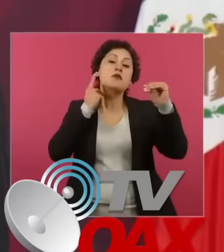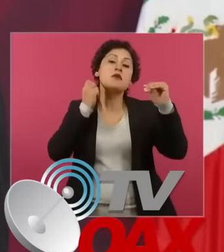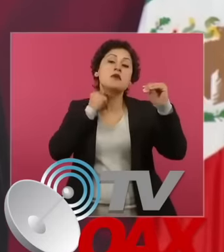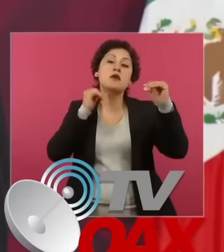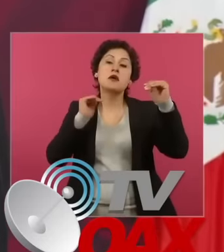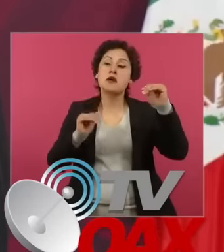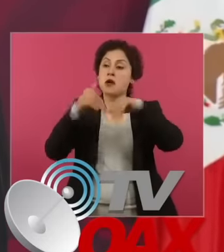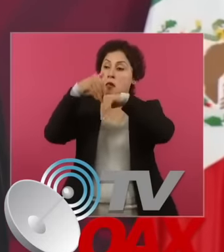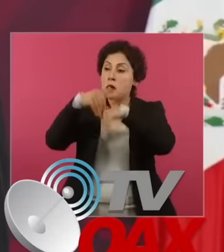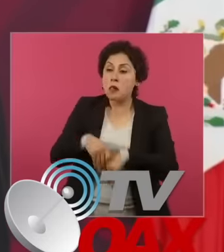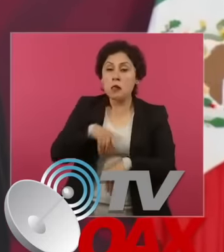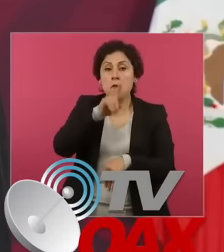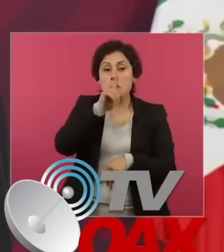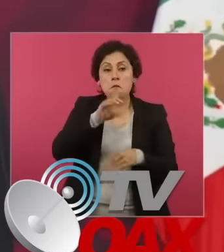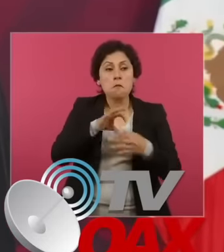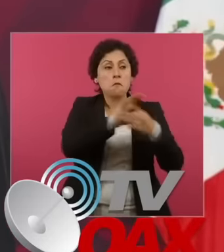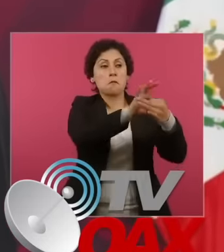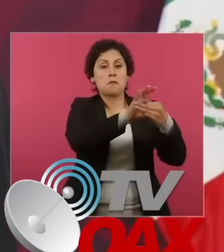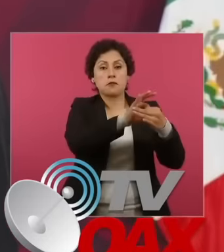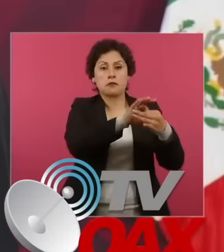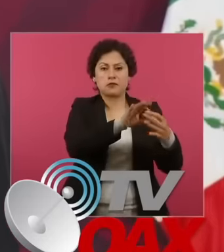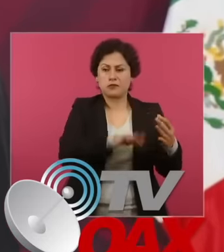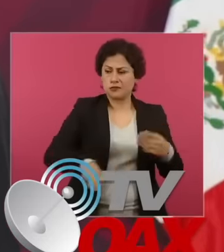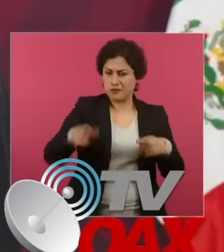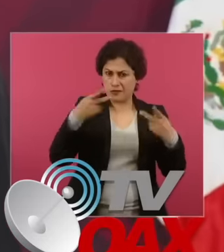que de los ciudadanos.